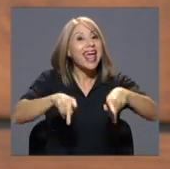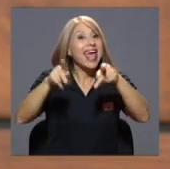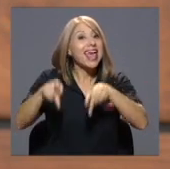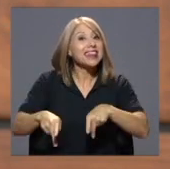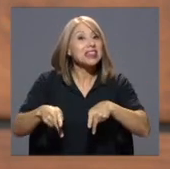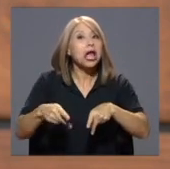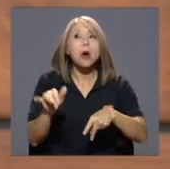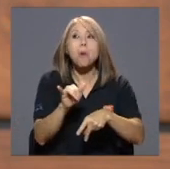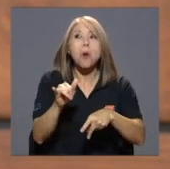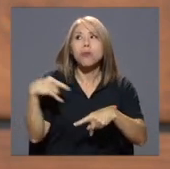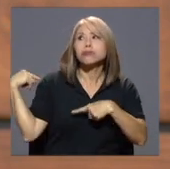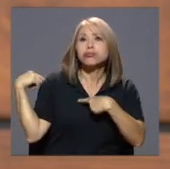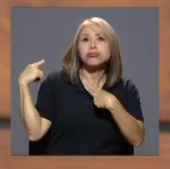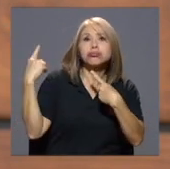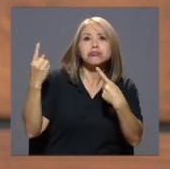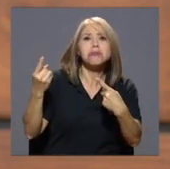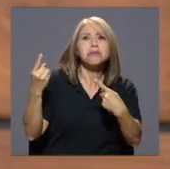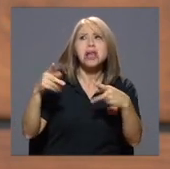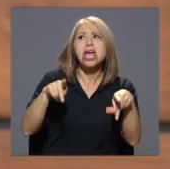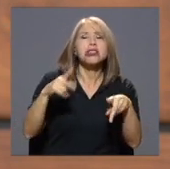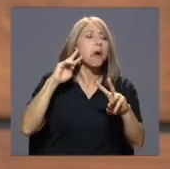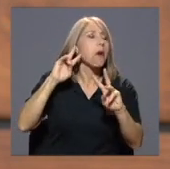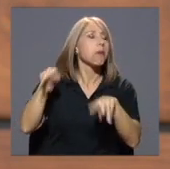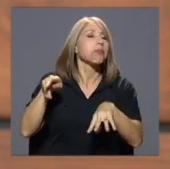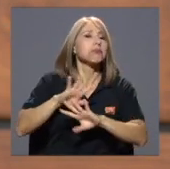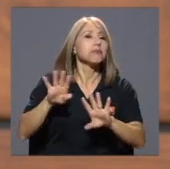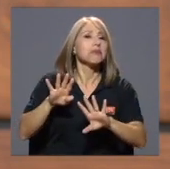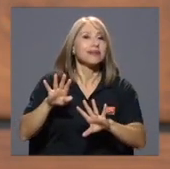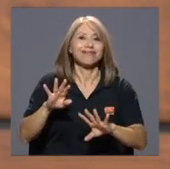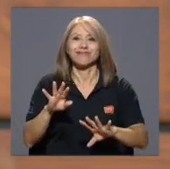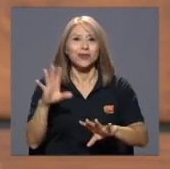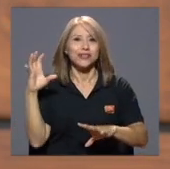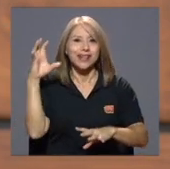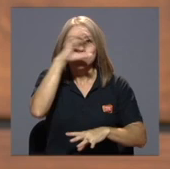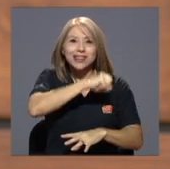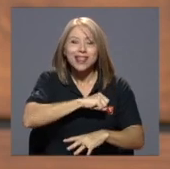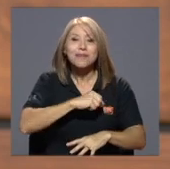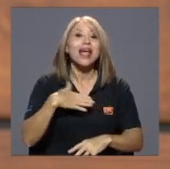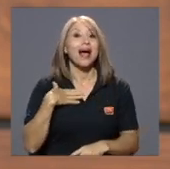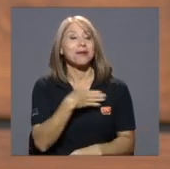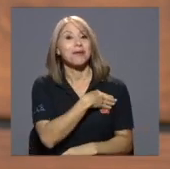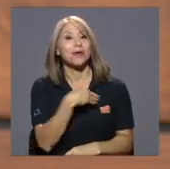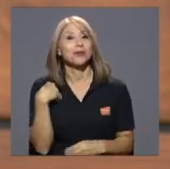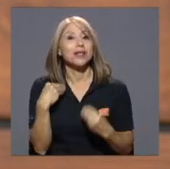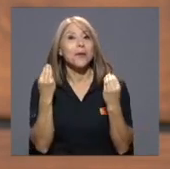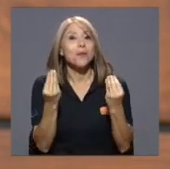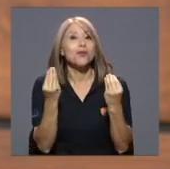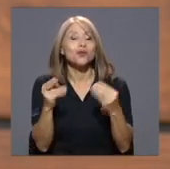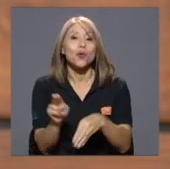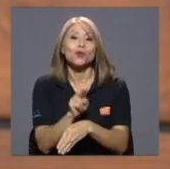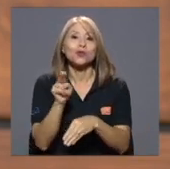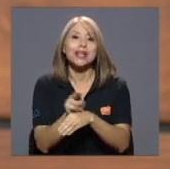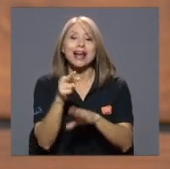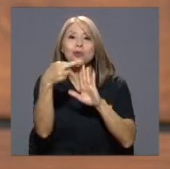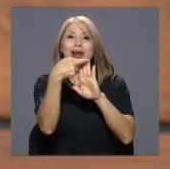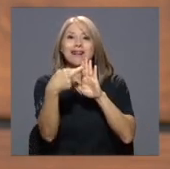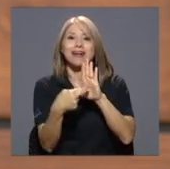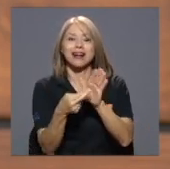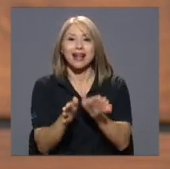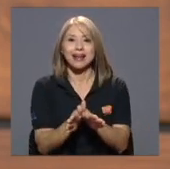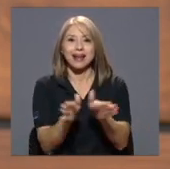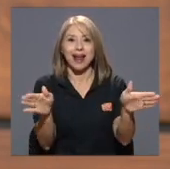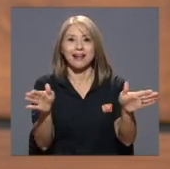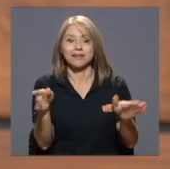ya. Por ejemplo, a mí me gusta mucho usar una regla, digamos, como general, para que la gente tenga una